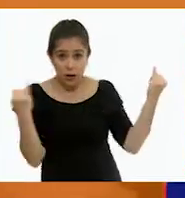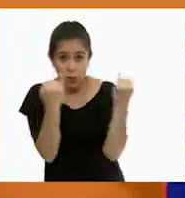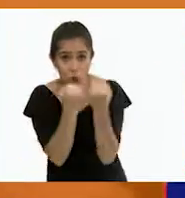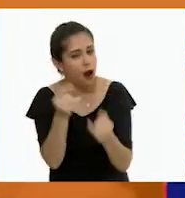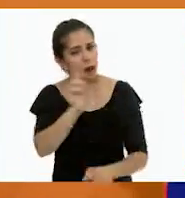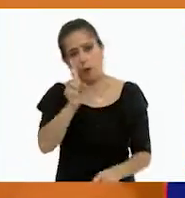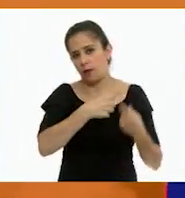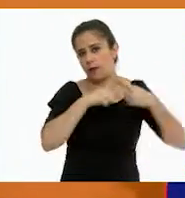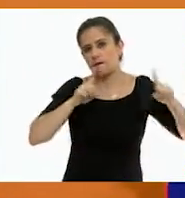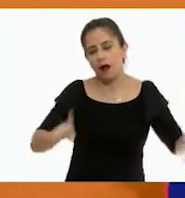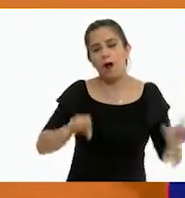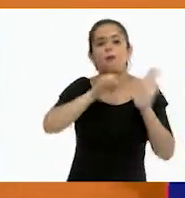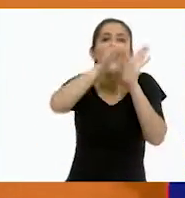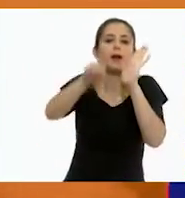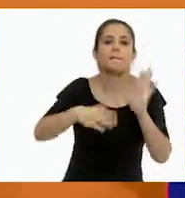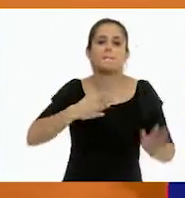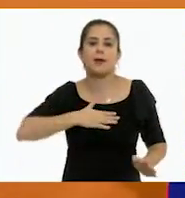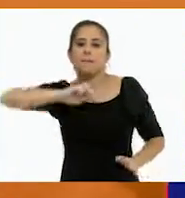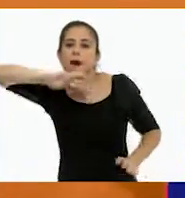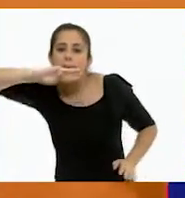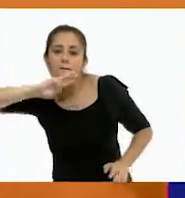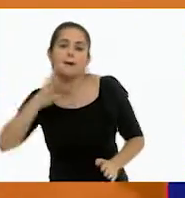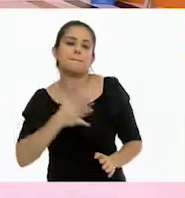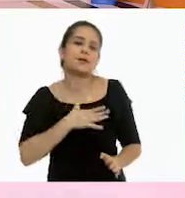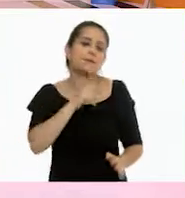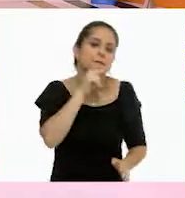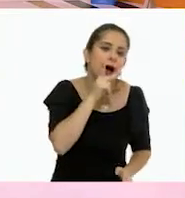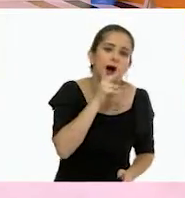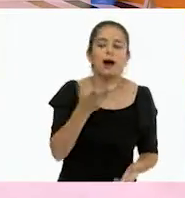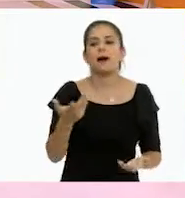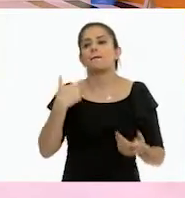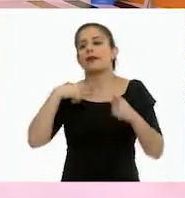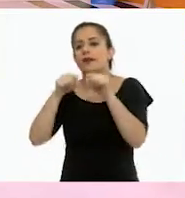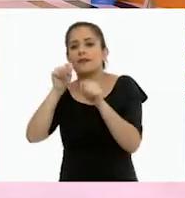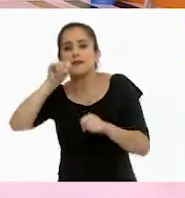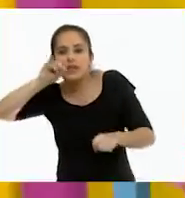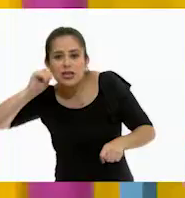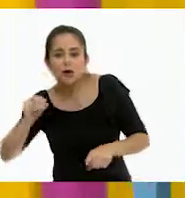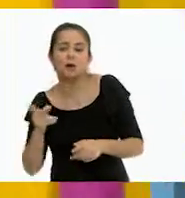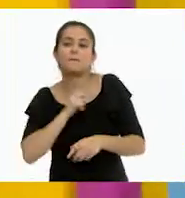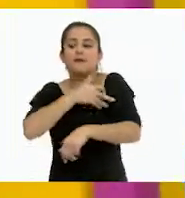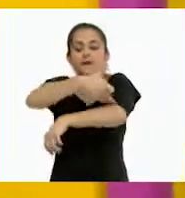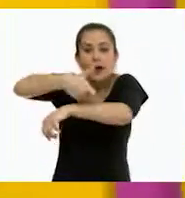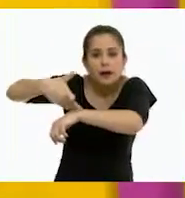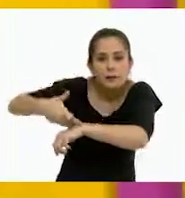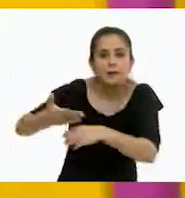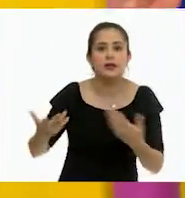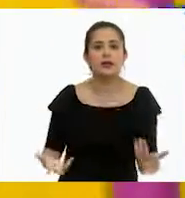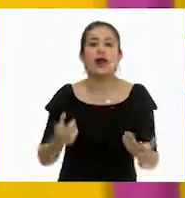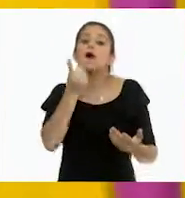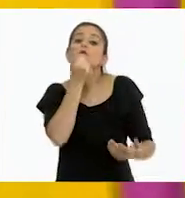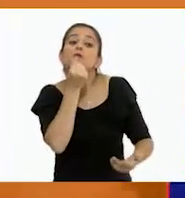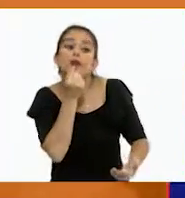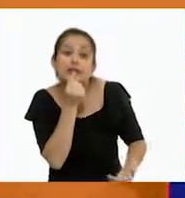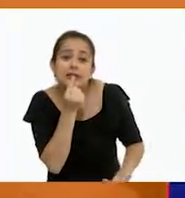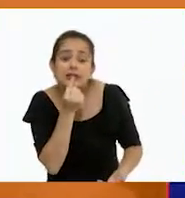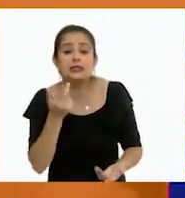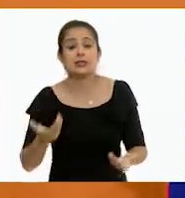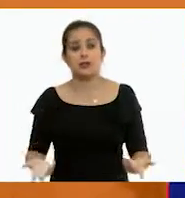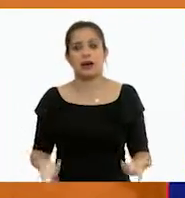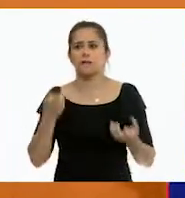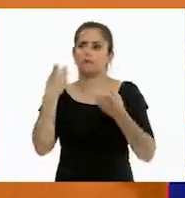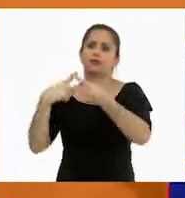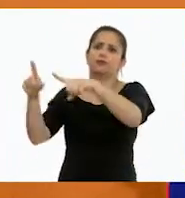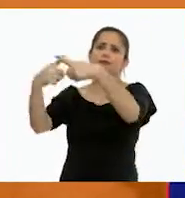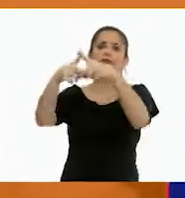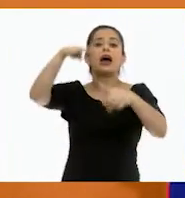ejemplo, mi mamá, mi papá, mis tíos, todas las personas de mi familia, el policía, el señor